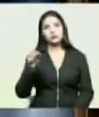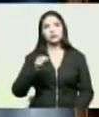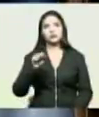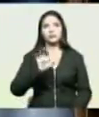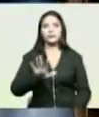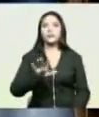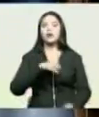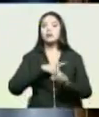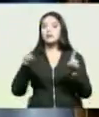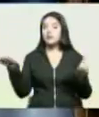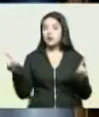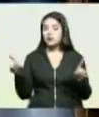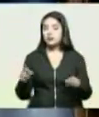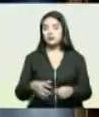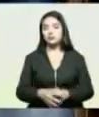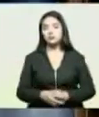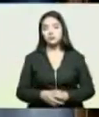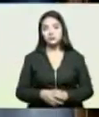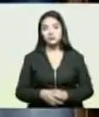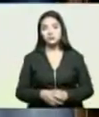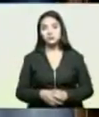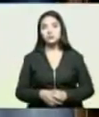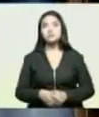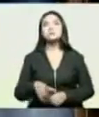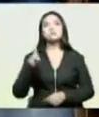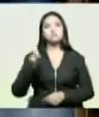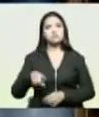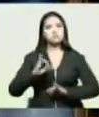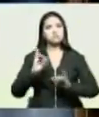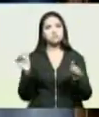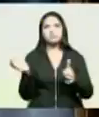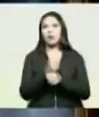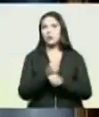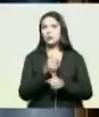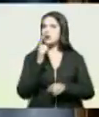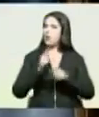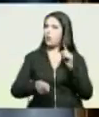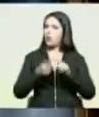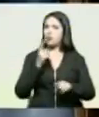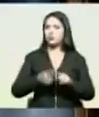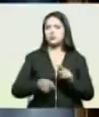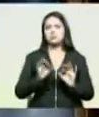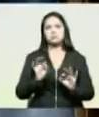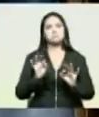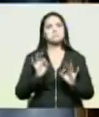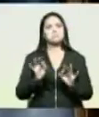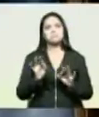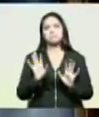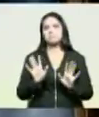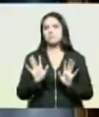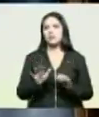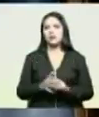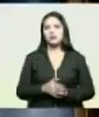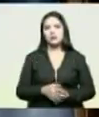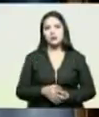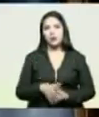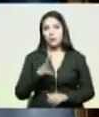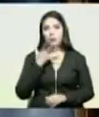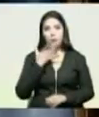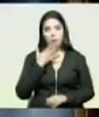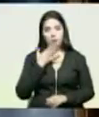a diferencia, también hemos descubierto cosas tan ignominiosas como esta. Por